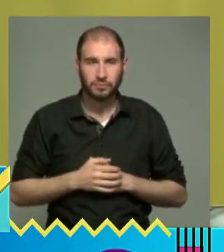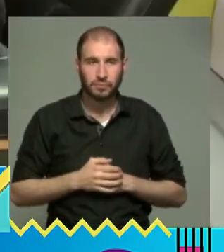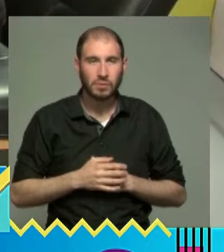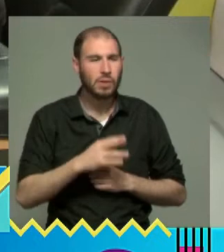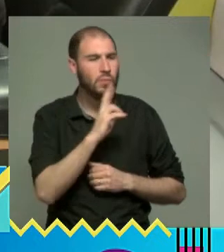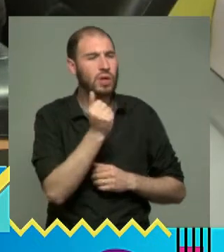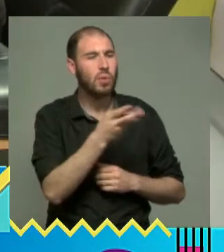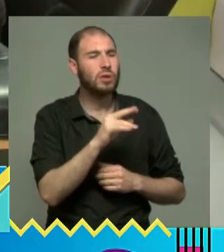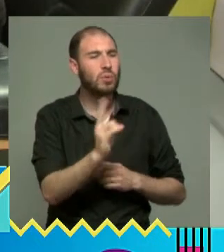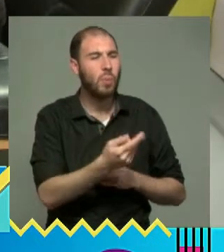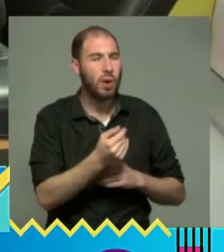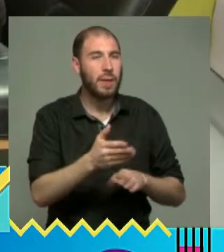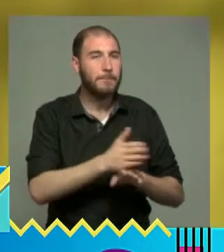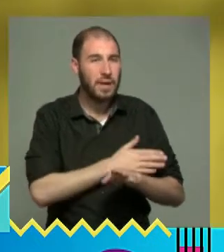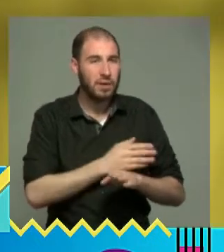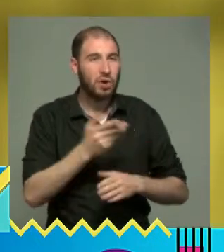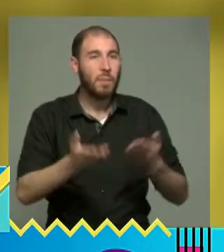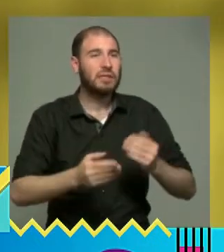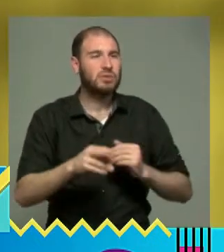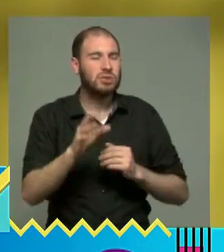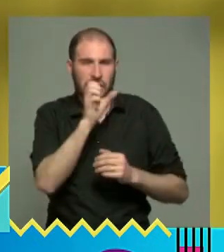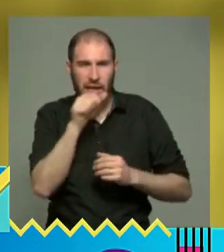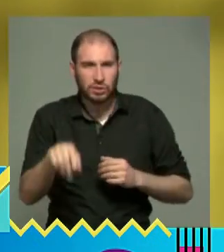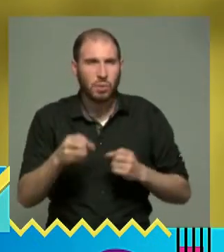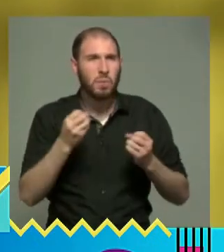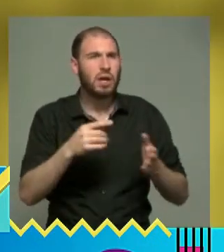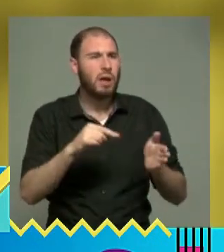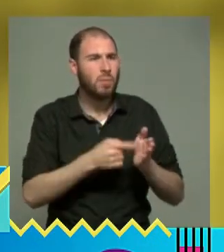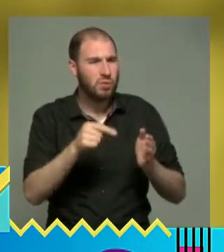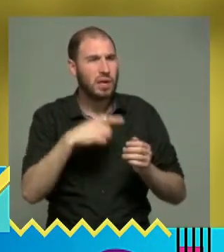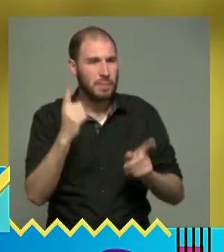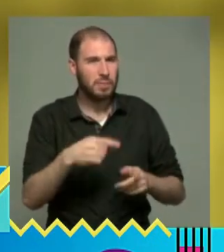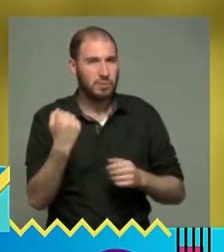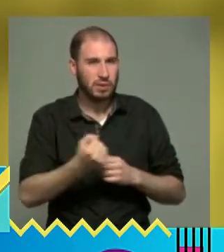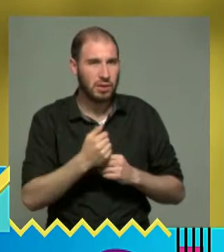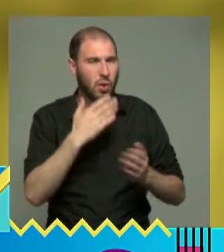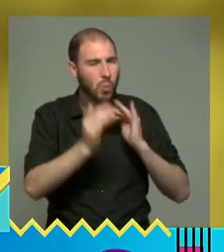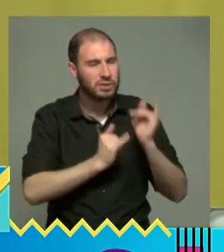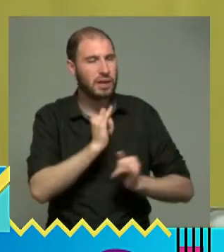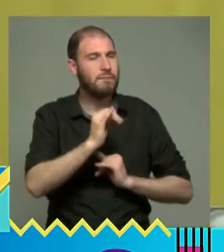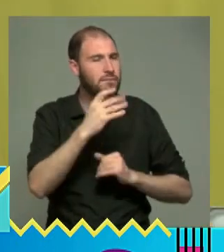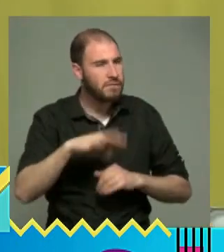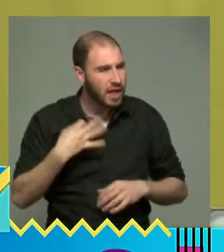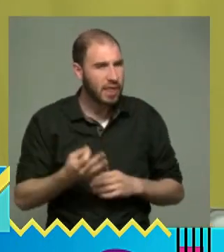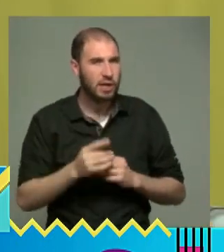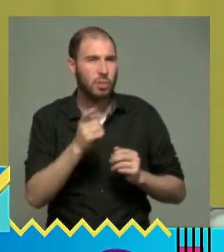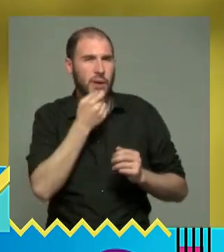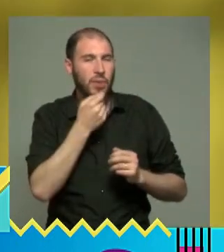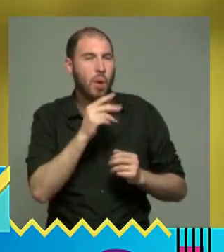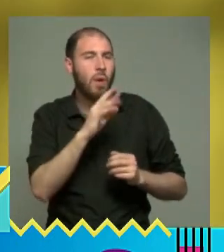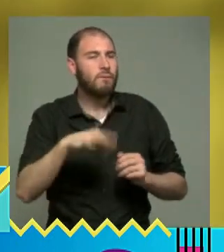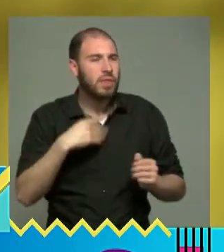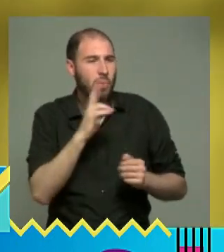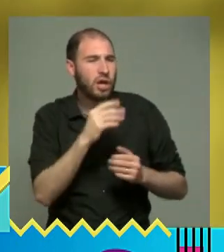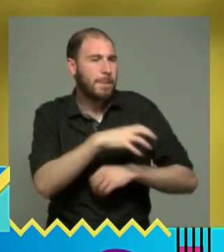cuántas mujeres Creció. menos mueren cuando es clandestino? Porque ese es el punto también, ¿no es cierto? El Que hablan de punto la es- vida el y punto no es- hablan de la vida de las el mujeres